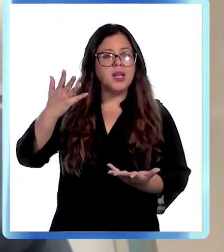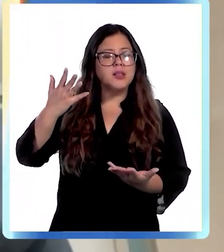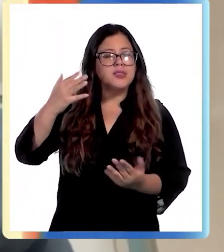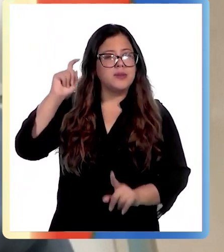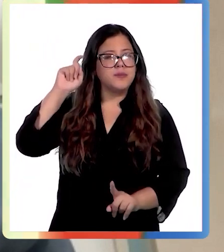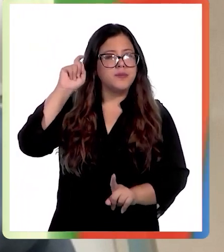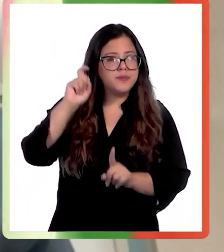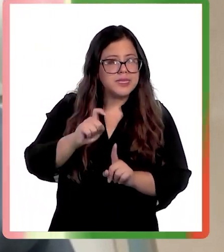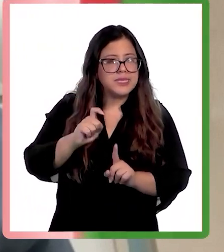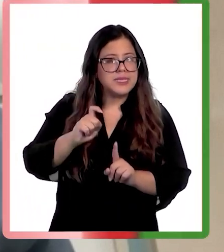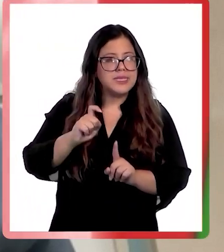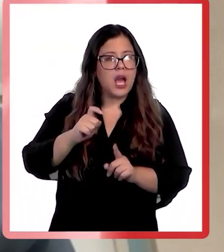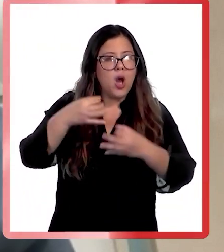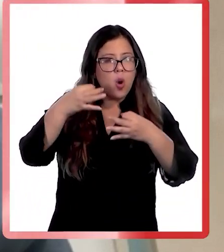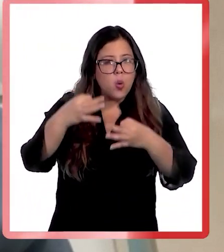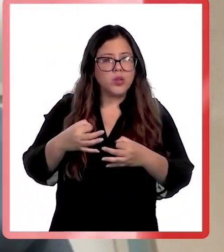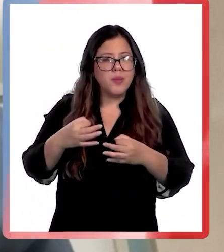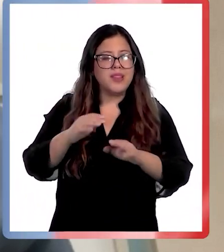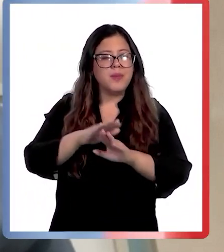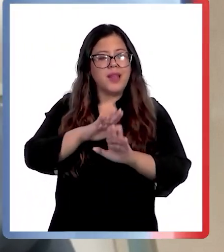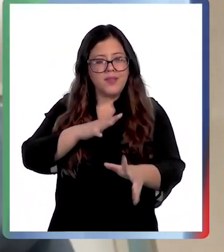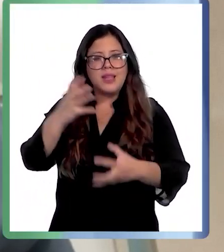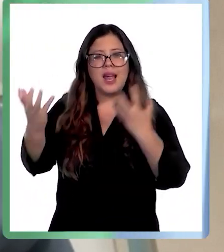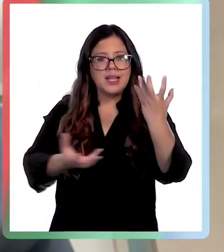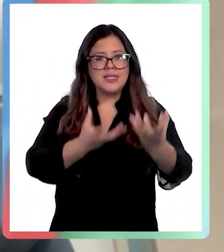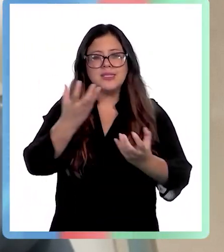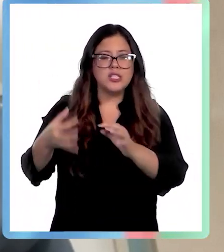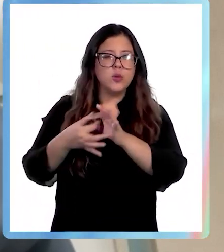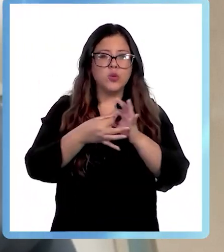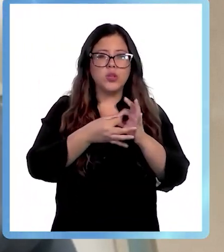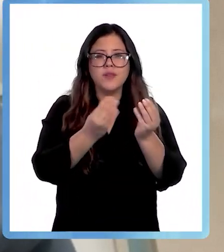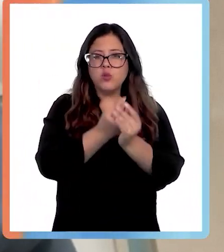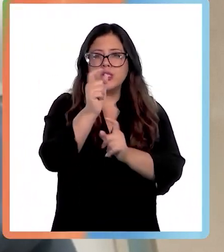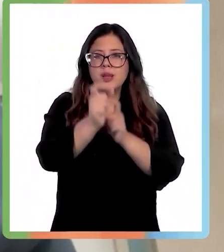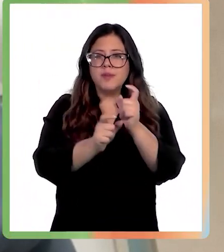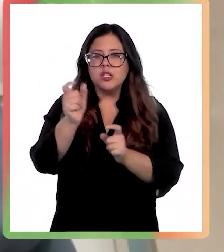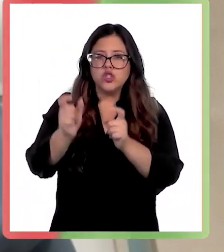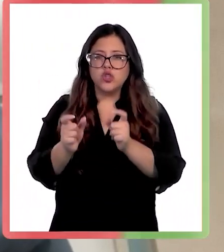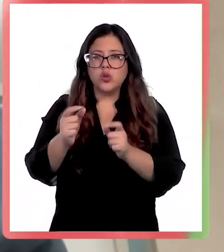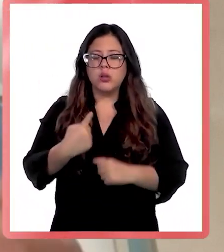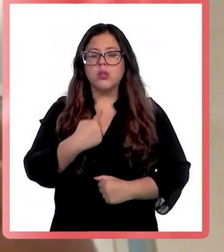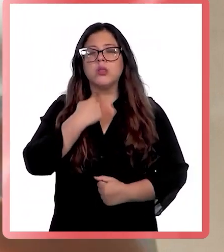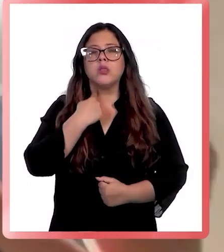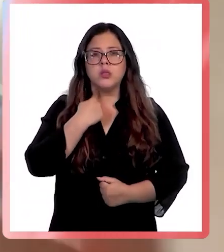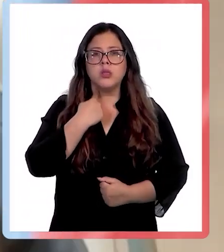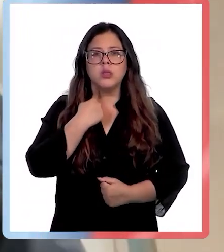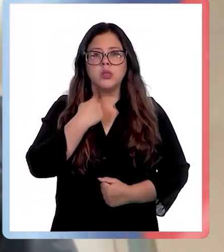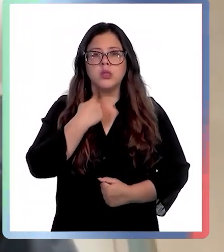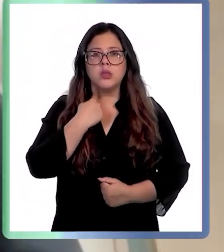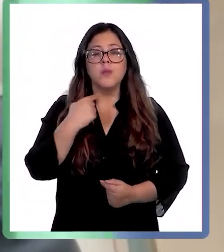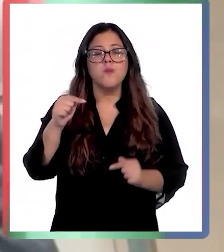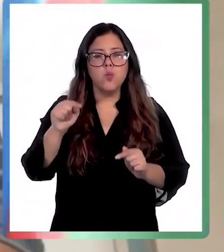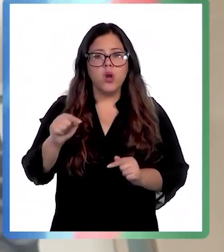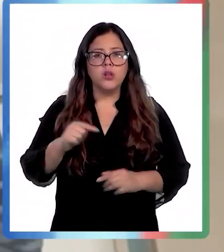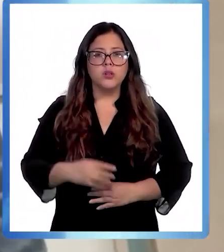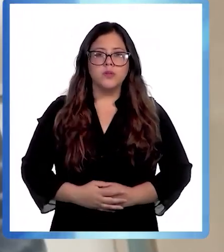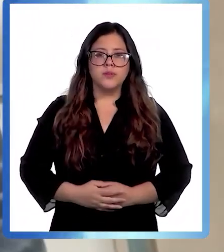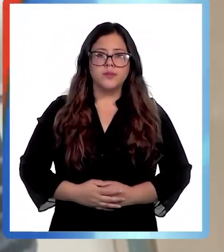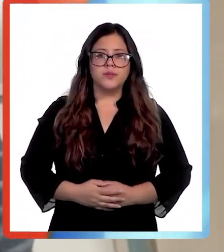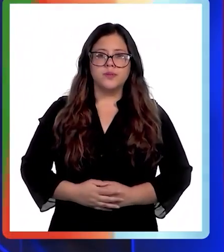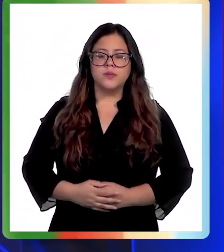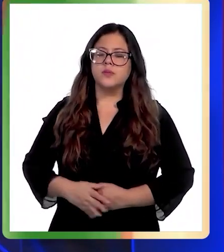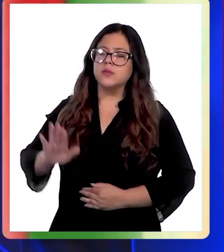la hora de tratar de evitar los incendios, porque hay muchas personas involucradas que se afectan directamente con